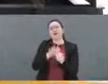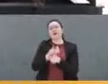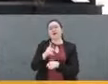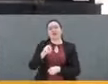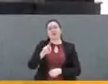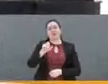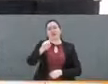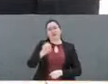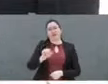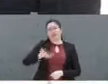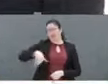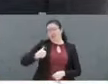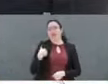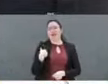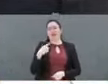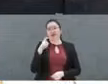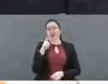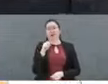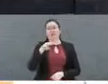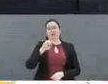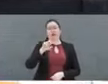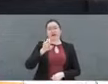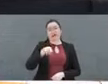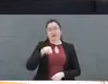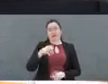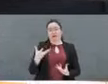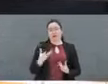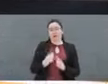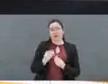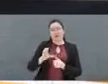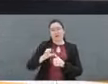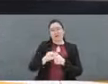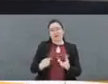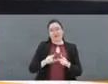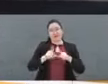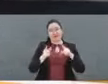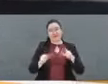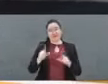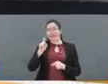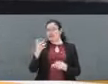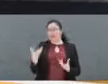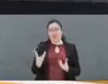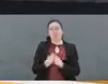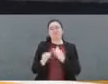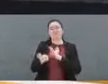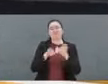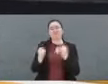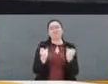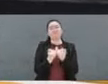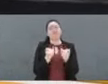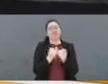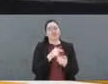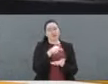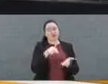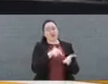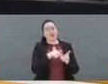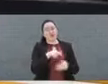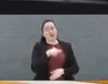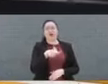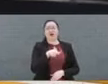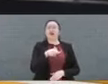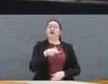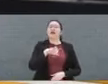está trabajando con la Comisión Nacional del Agua, la rehabilitación de muchísimos pozos en la zona de Lerma que estaban abandonados